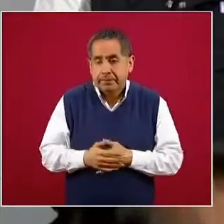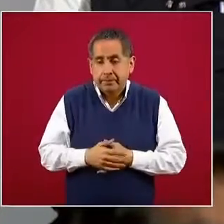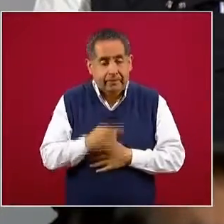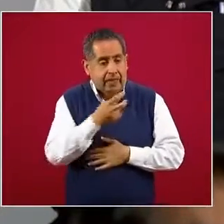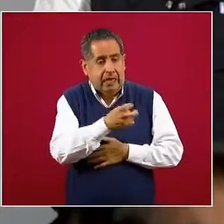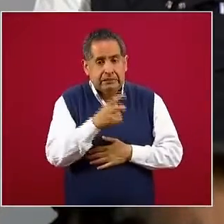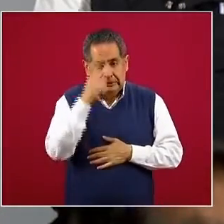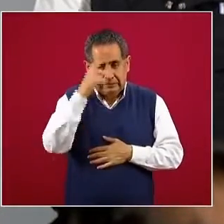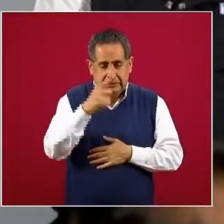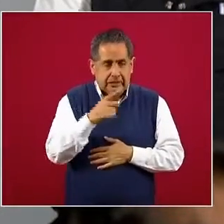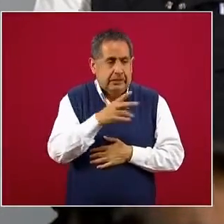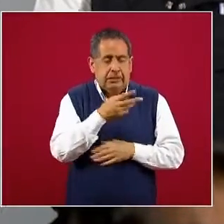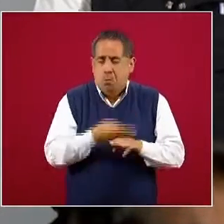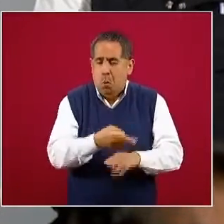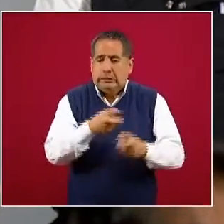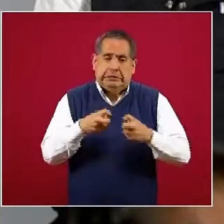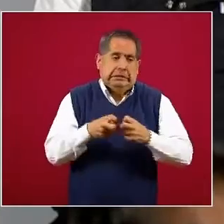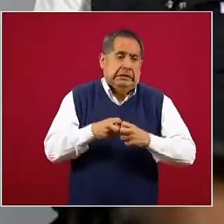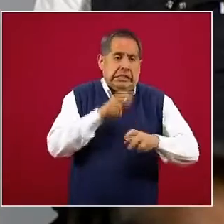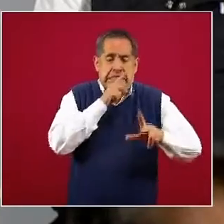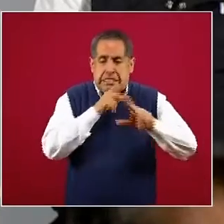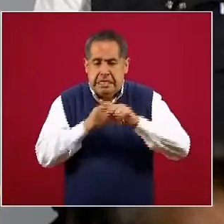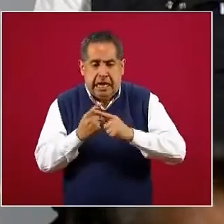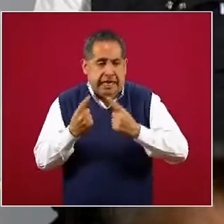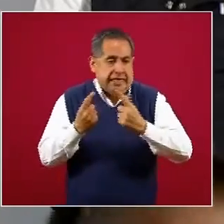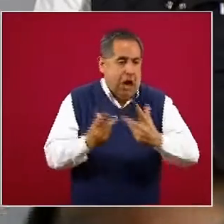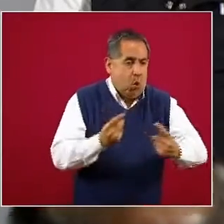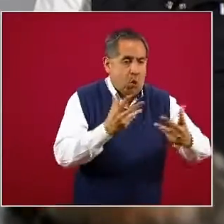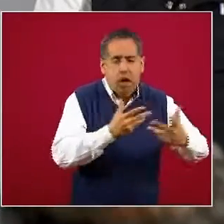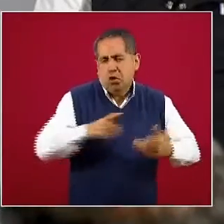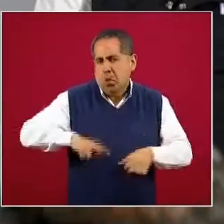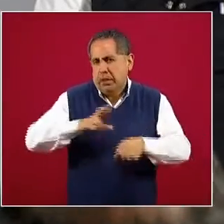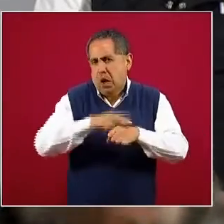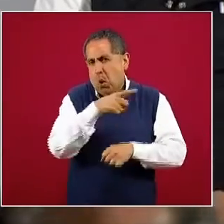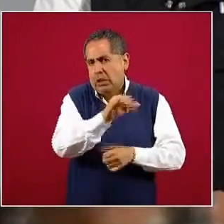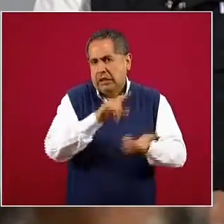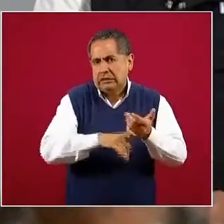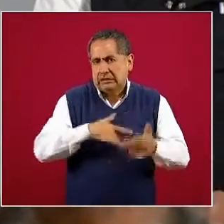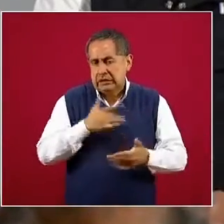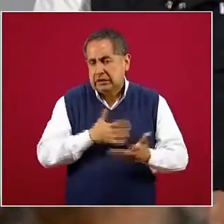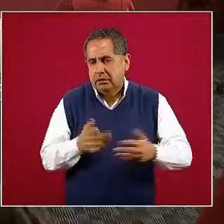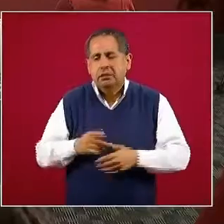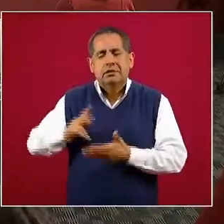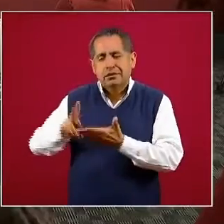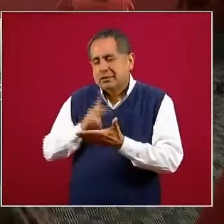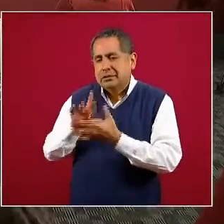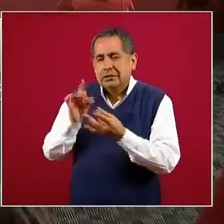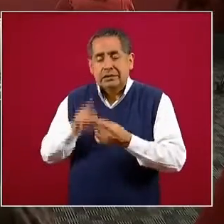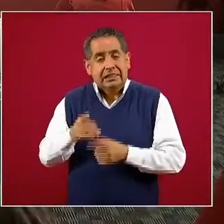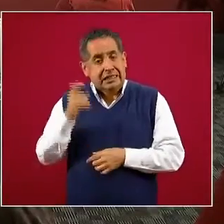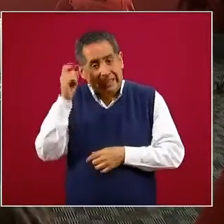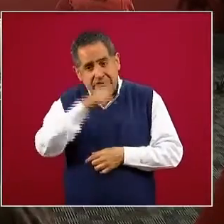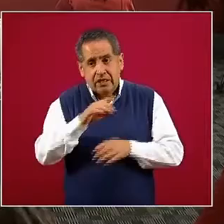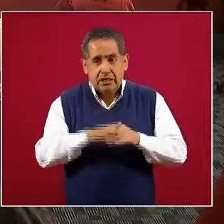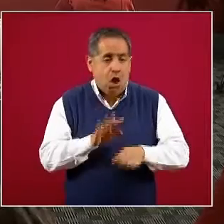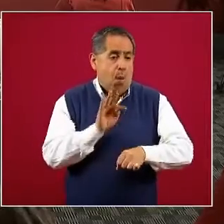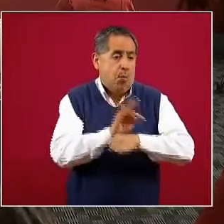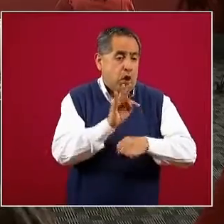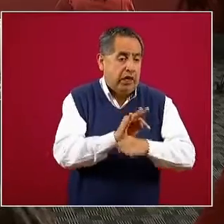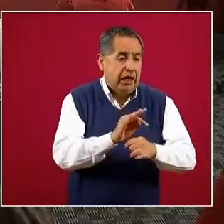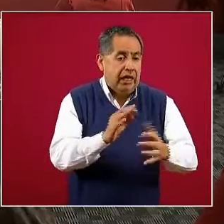y a su vez, si las aprueba, para que se implanten y se ejecuten. Entonces, esa es la única connotación de la palabra